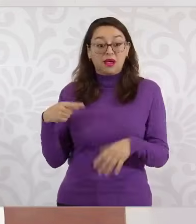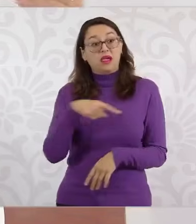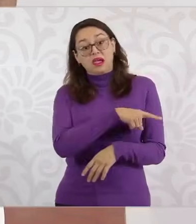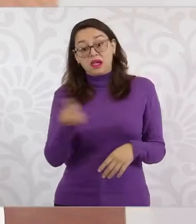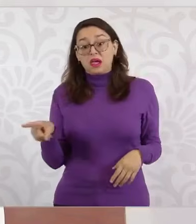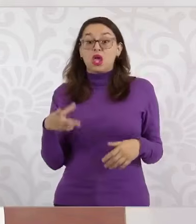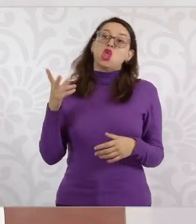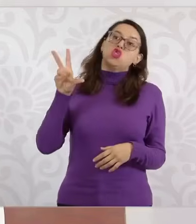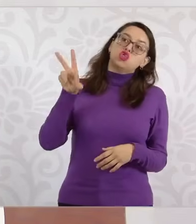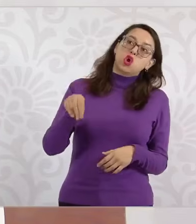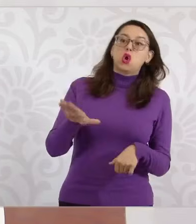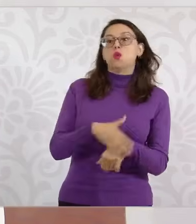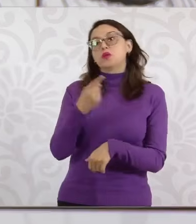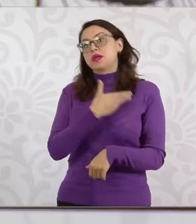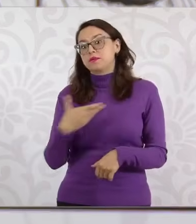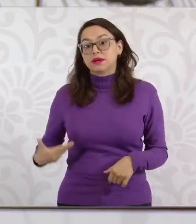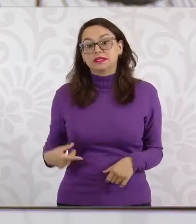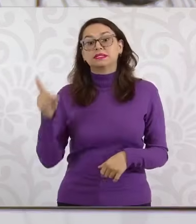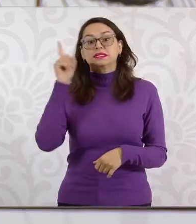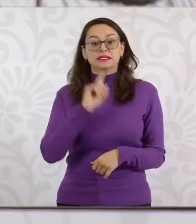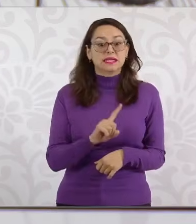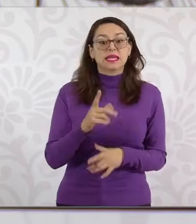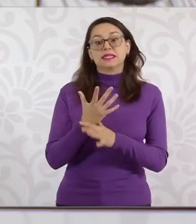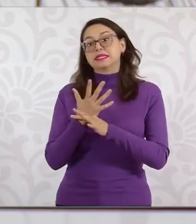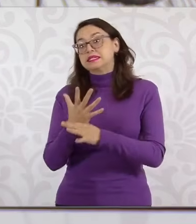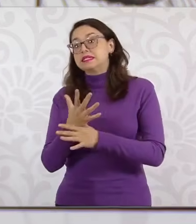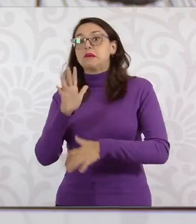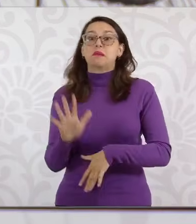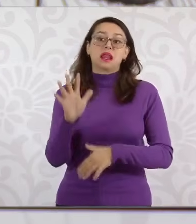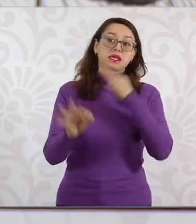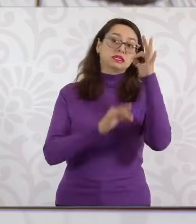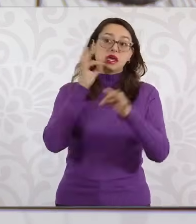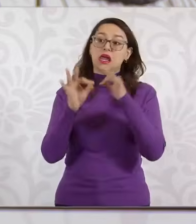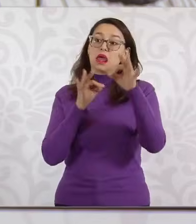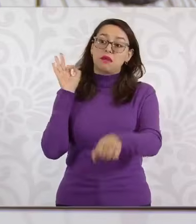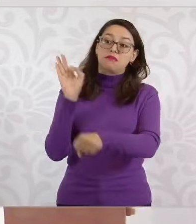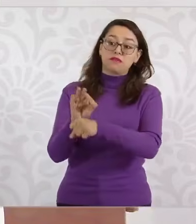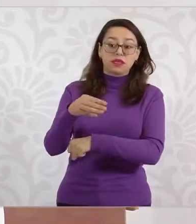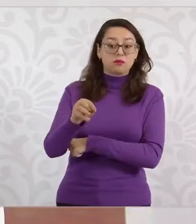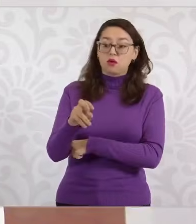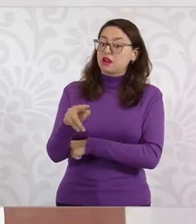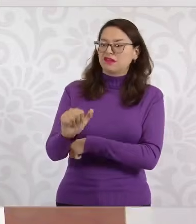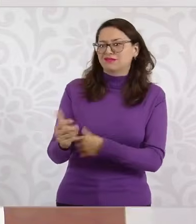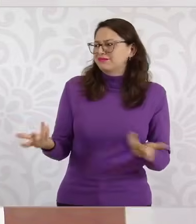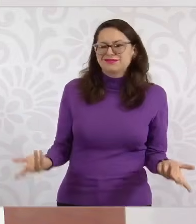pues no, si la presidenta dice eso, pues entonces ya está haciendo campaña por Morena. Pues